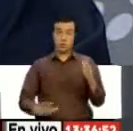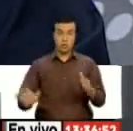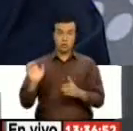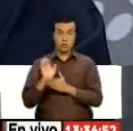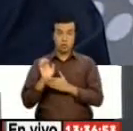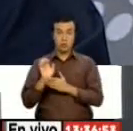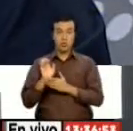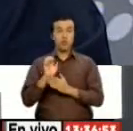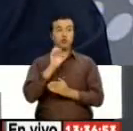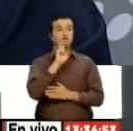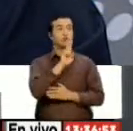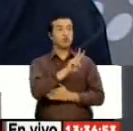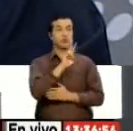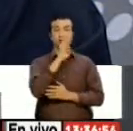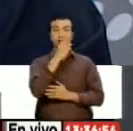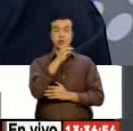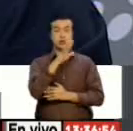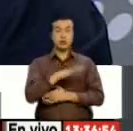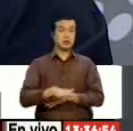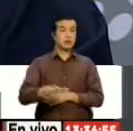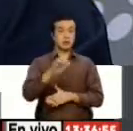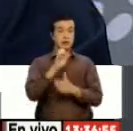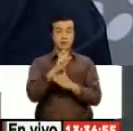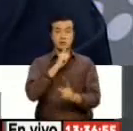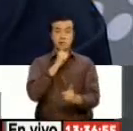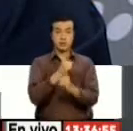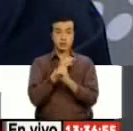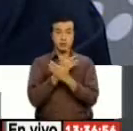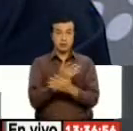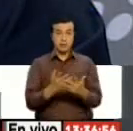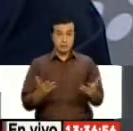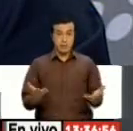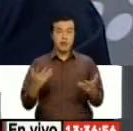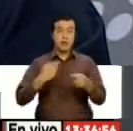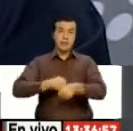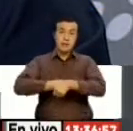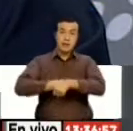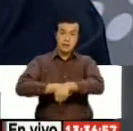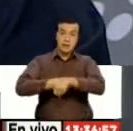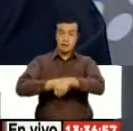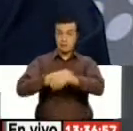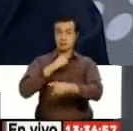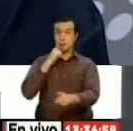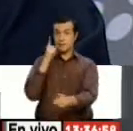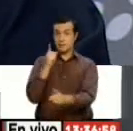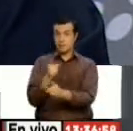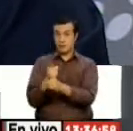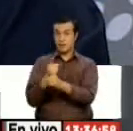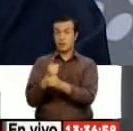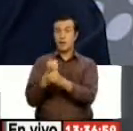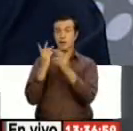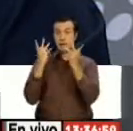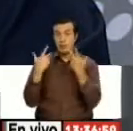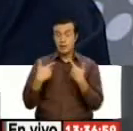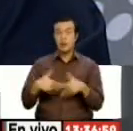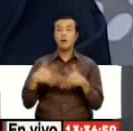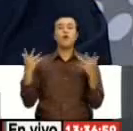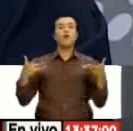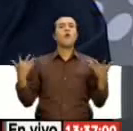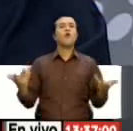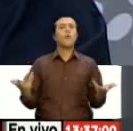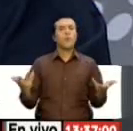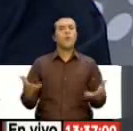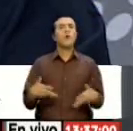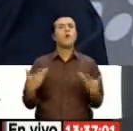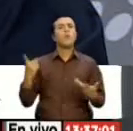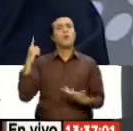en 216 cantones del país, donde se hacen los talleres directamente para cuando nosotros preguntábamos qué considera